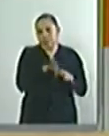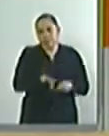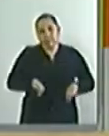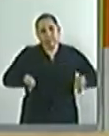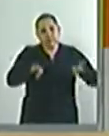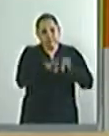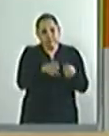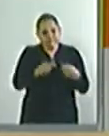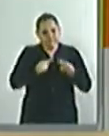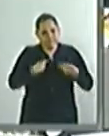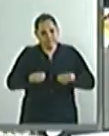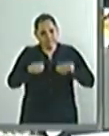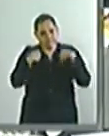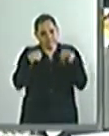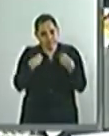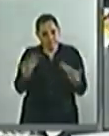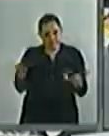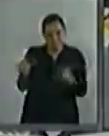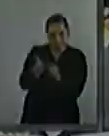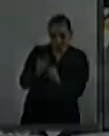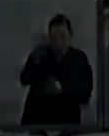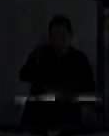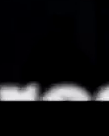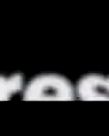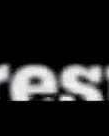cuánto presidenta gracias